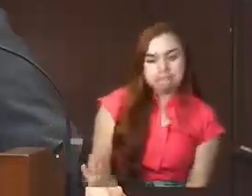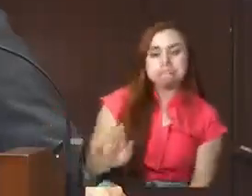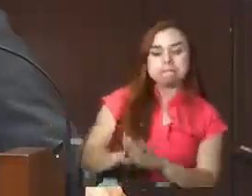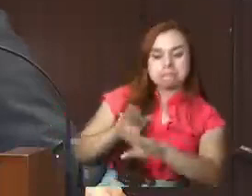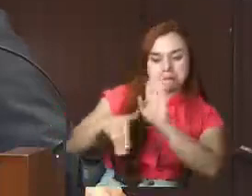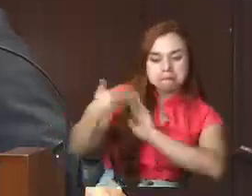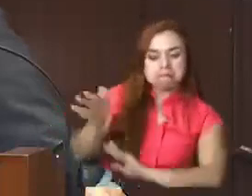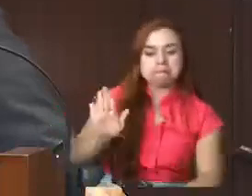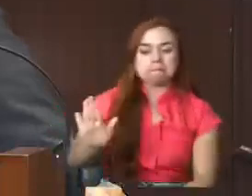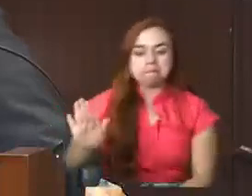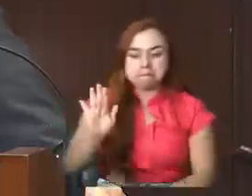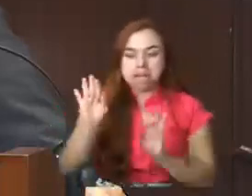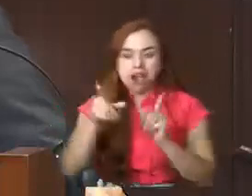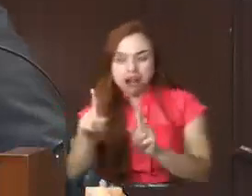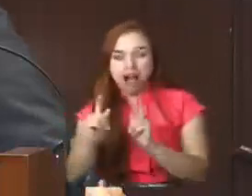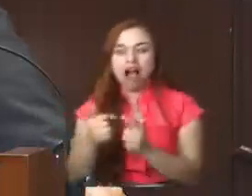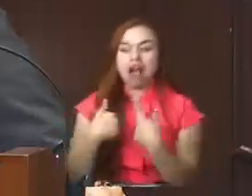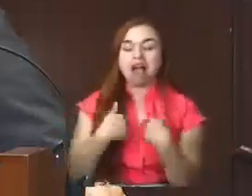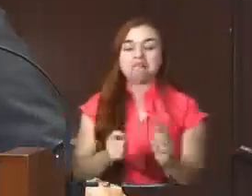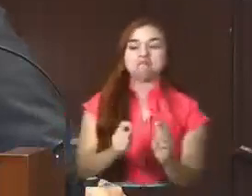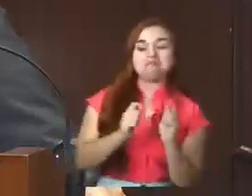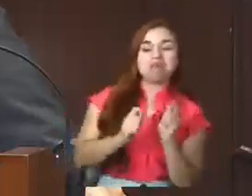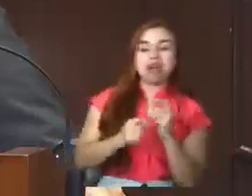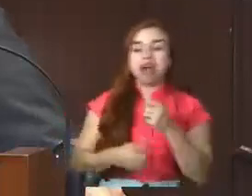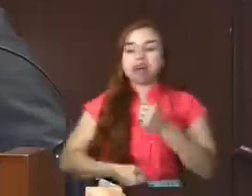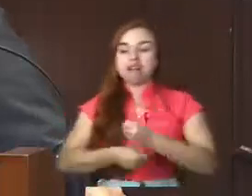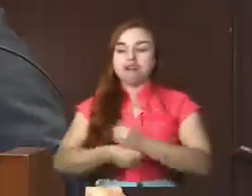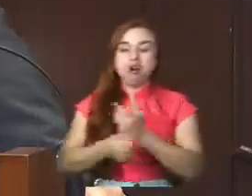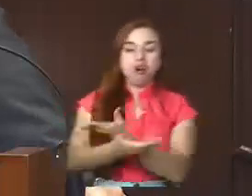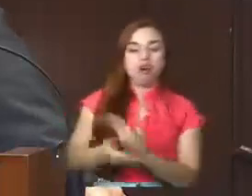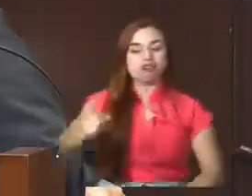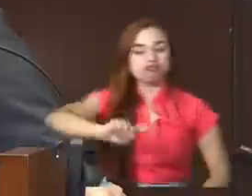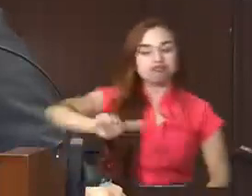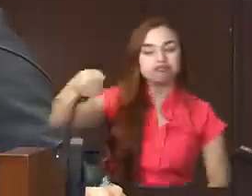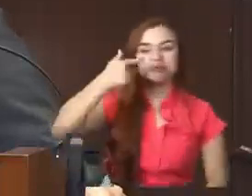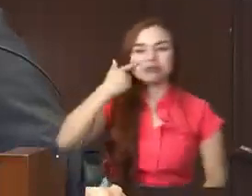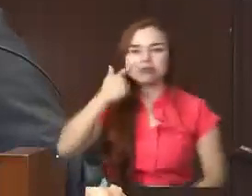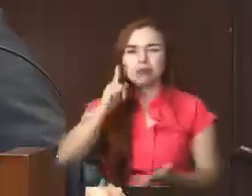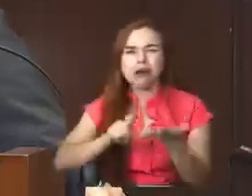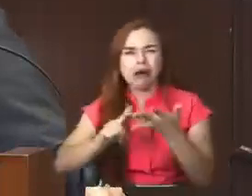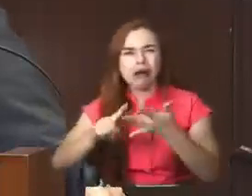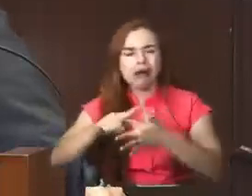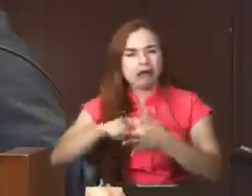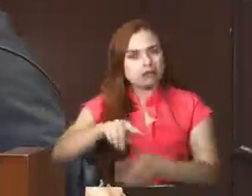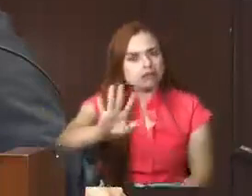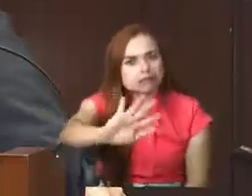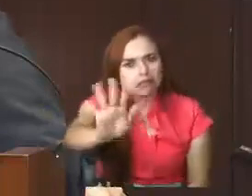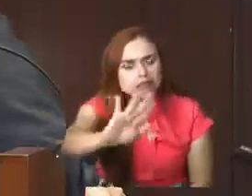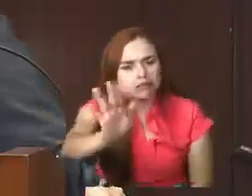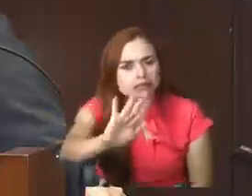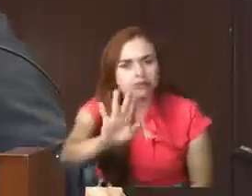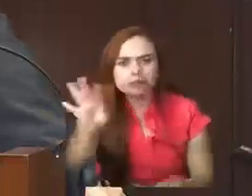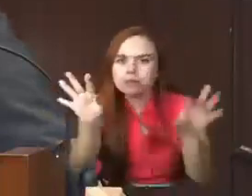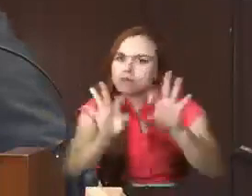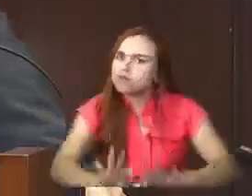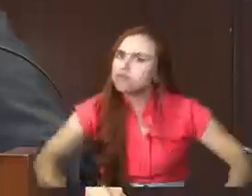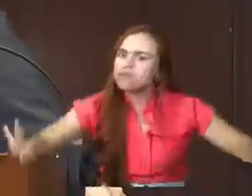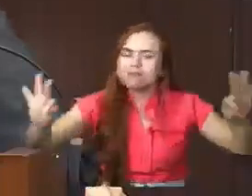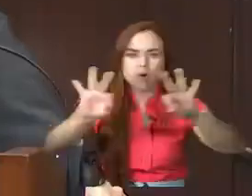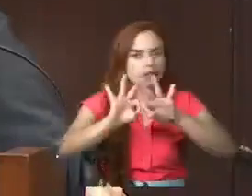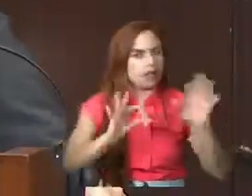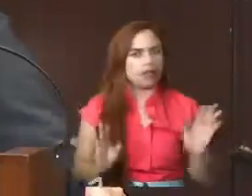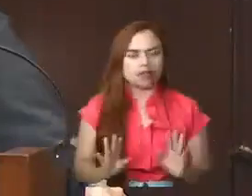chantaje, porque esas aspiraciones a la participación democrática no son ansias de